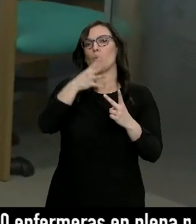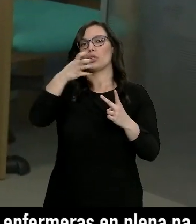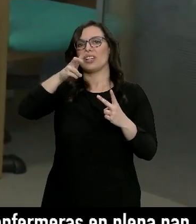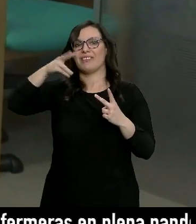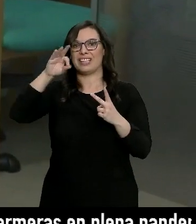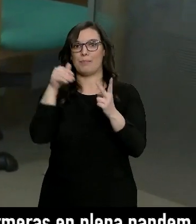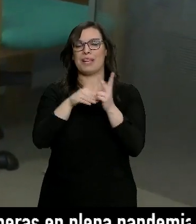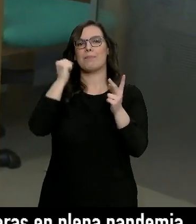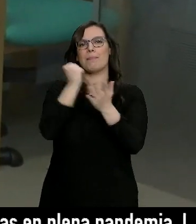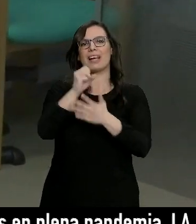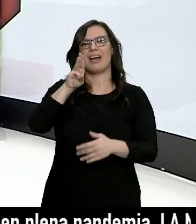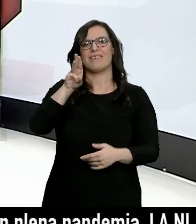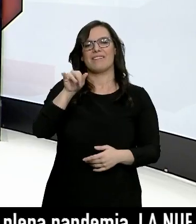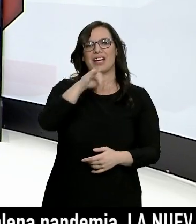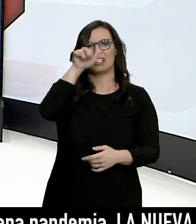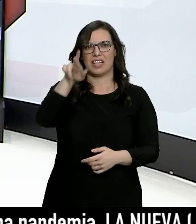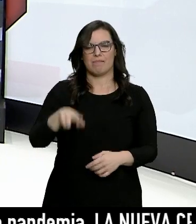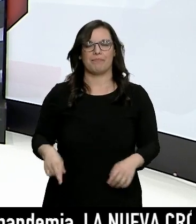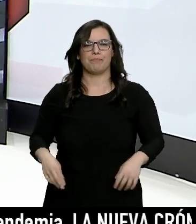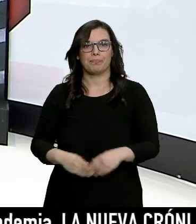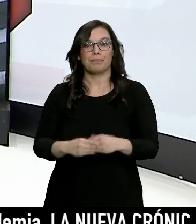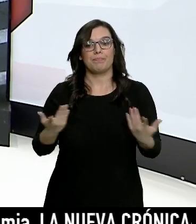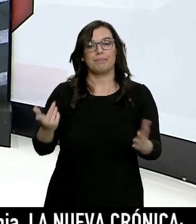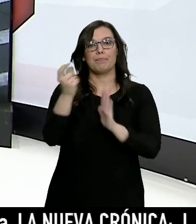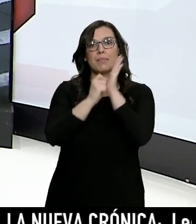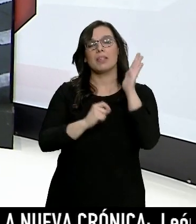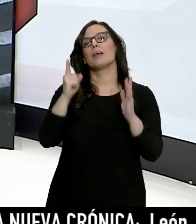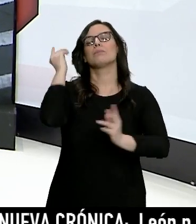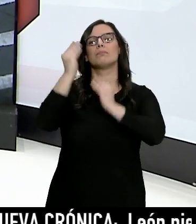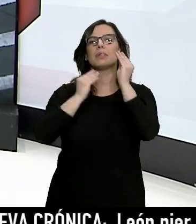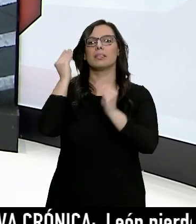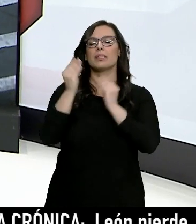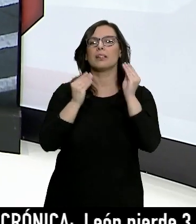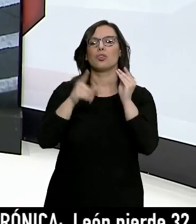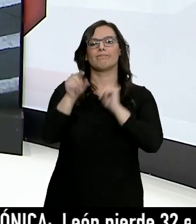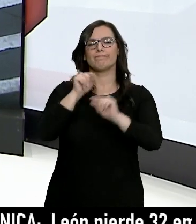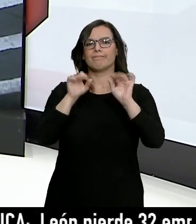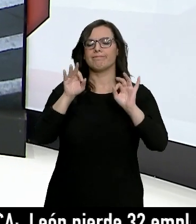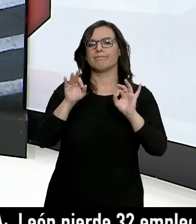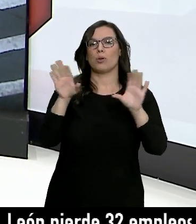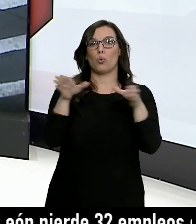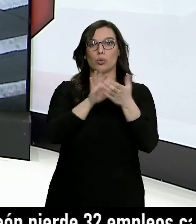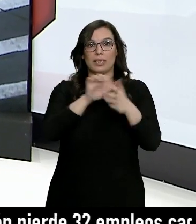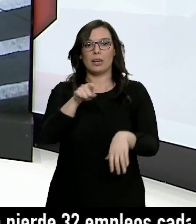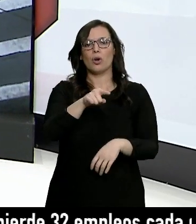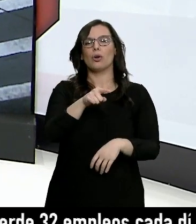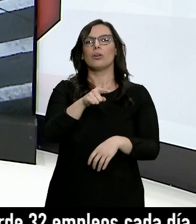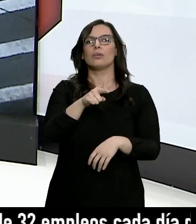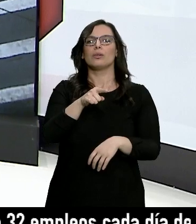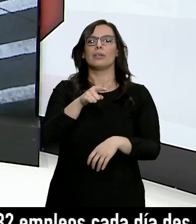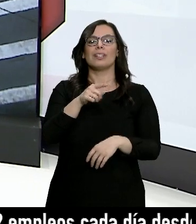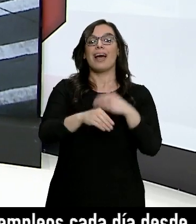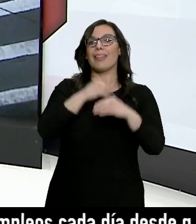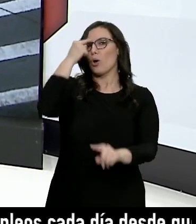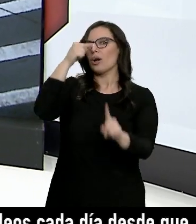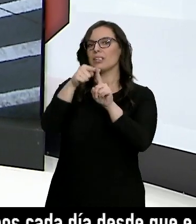de la de Pfizer. Bueno, pues esas medidas que se está planteando tomar la Junta de Castilla y León se adoptan para